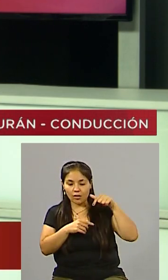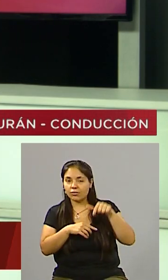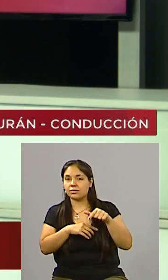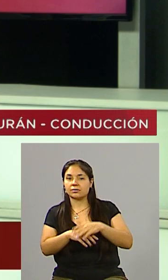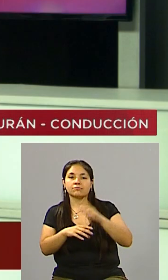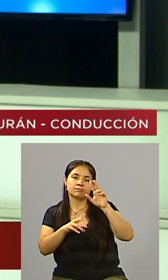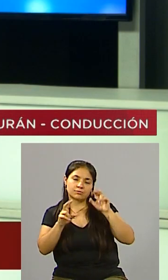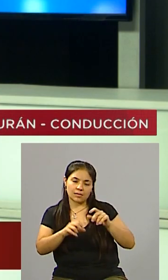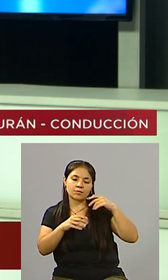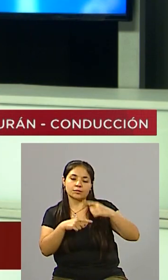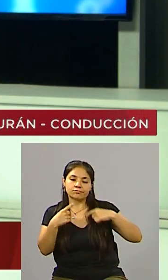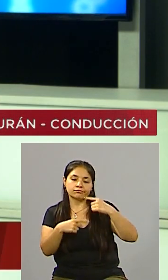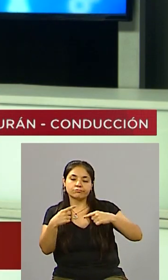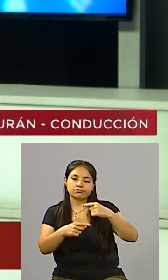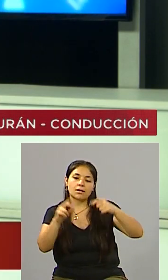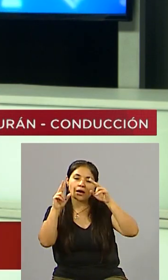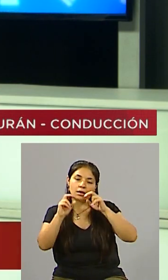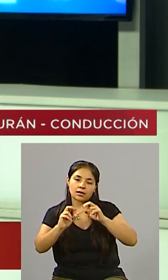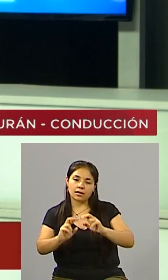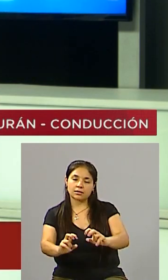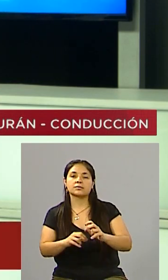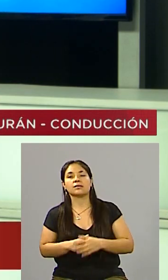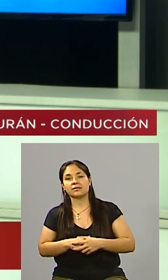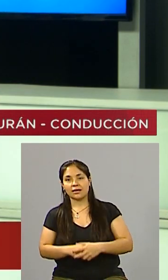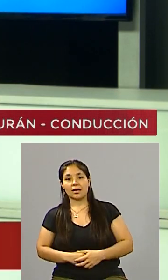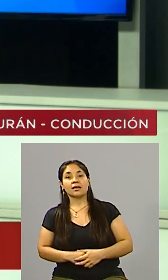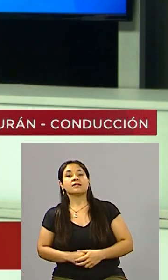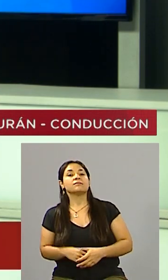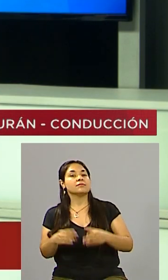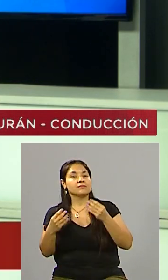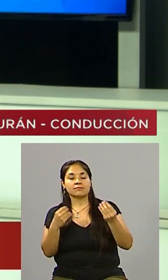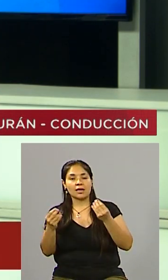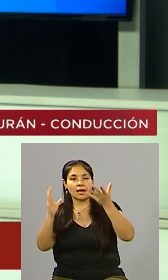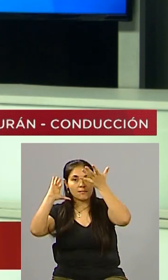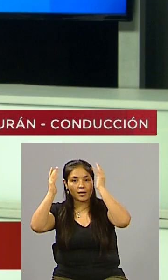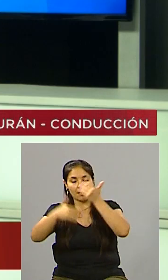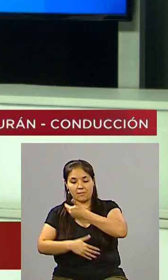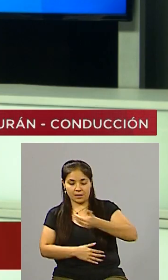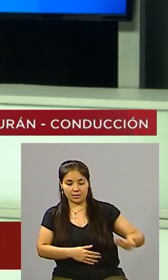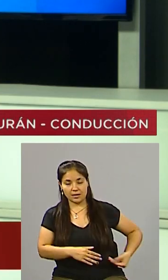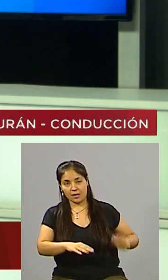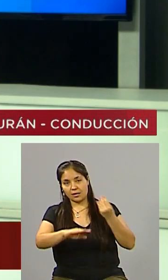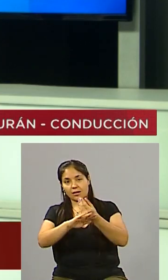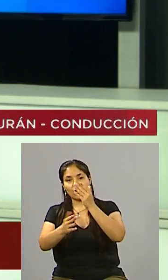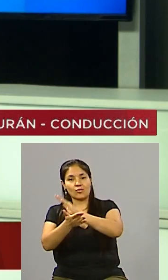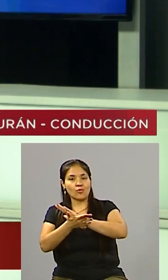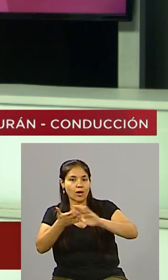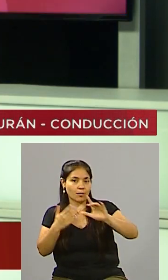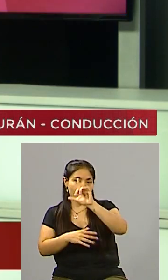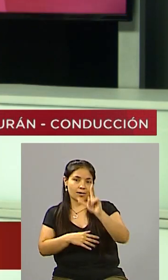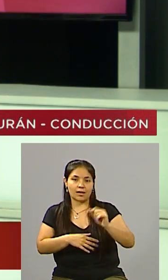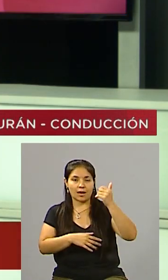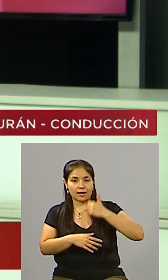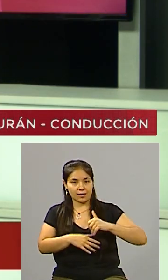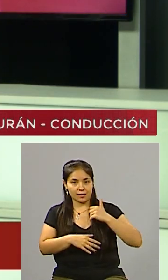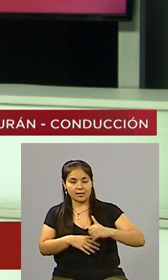de esta elección que nos dio este resultado, ¿no? La elección de Javier Milei como nuevo presidente de los argentinos y las argentinas. Y a partir